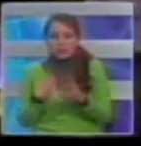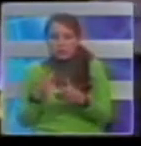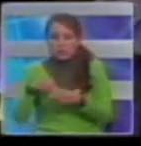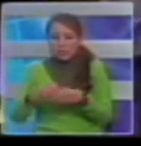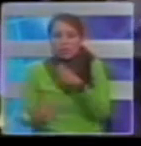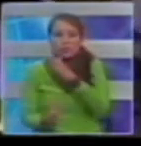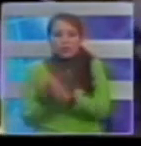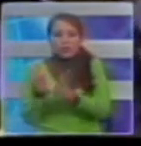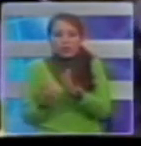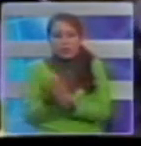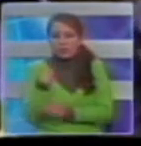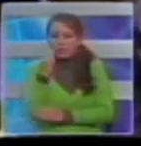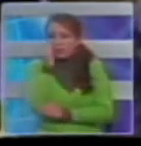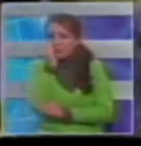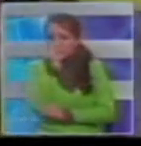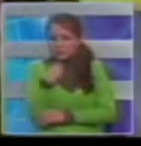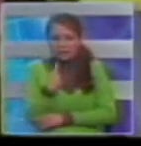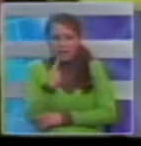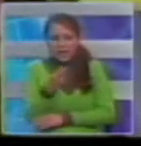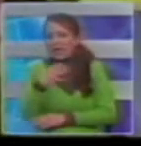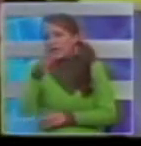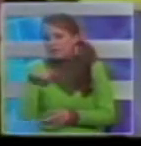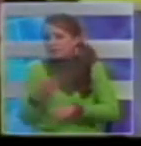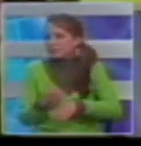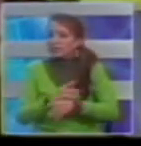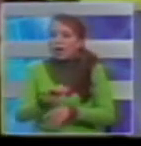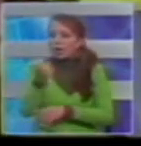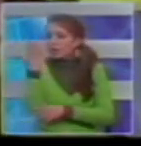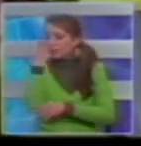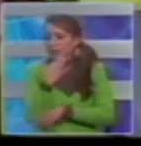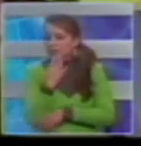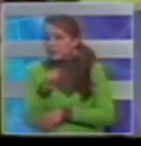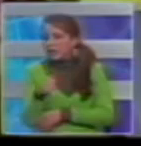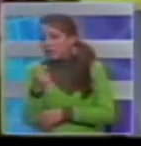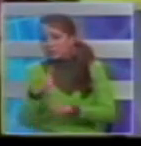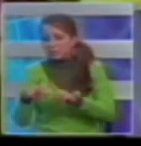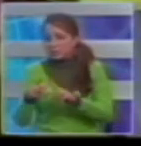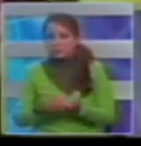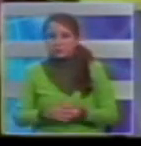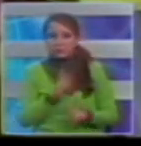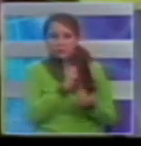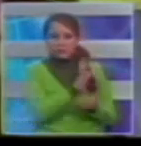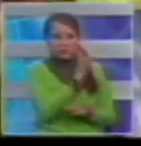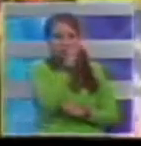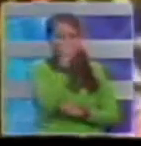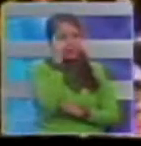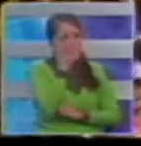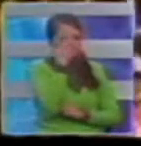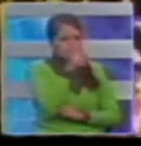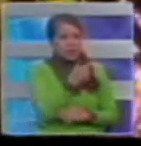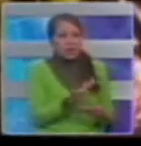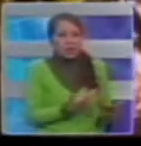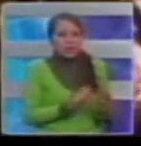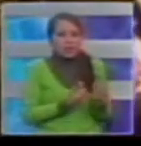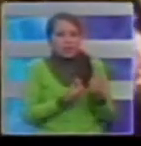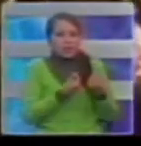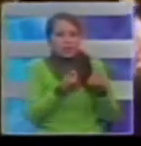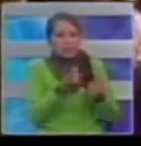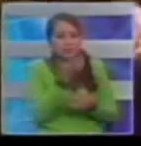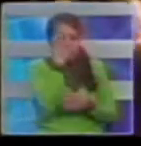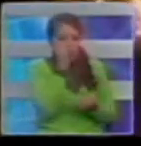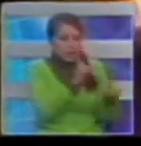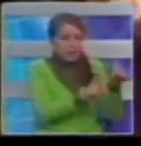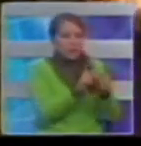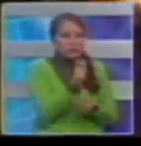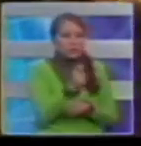coleccionar nuevas variedades, ¿no? Dice, ese color ya tengo, entonces busco otro color. Sí, usted tiene toda la razón, porque son tan delicaditas que las personas, pues, en